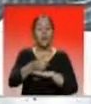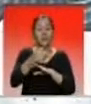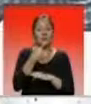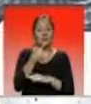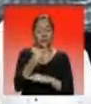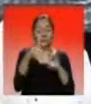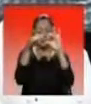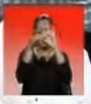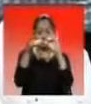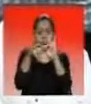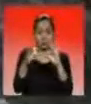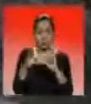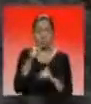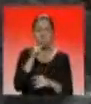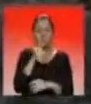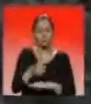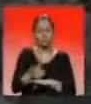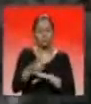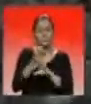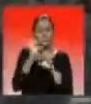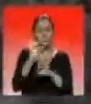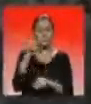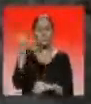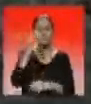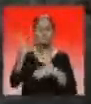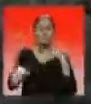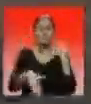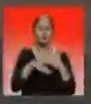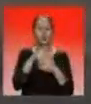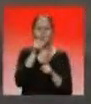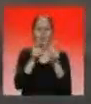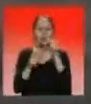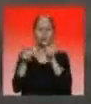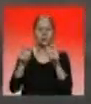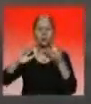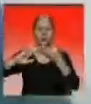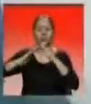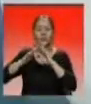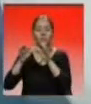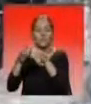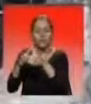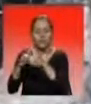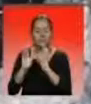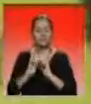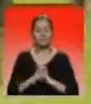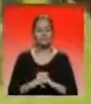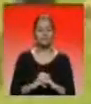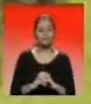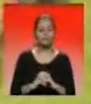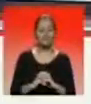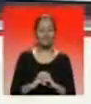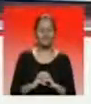el texto fue realizado considerando las necesidades de los usuarios comunitarios. Silra Traslaviña, Gama Noticias.